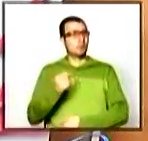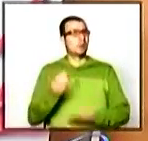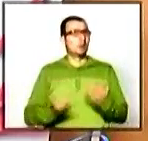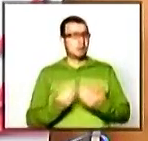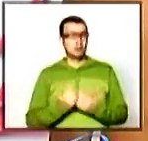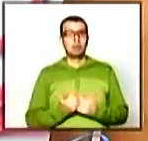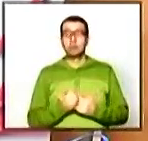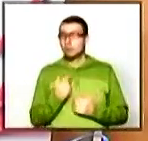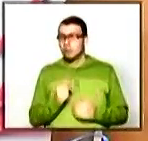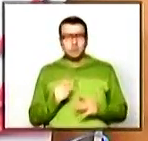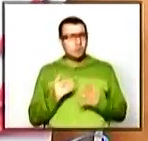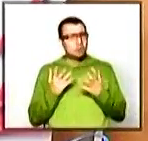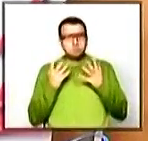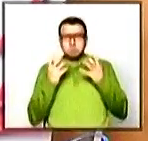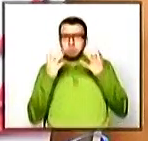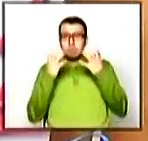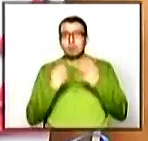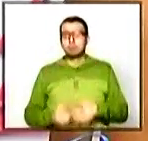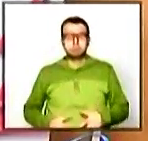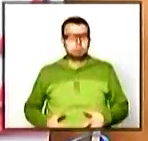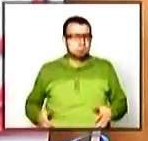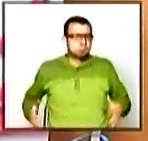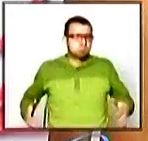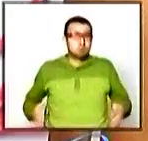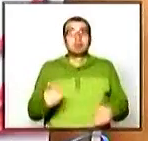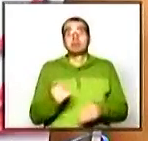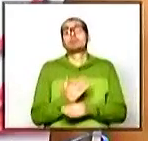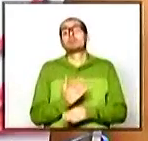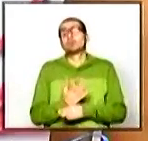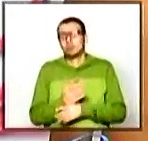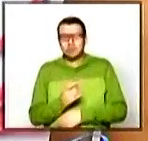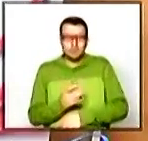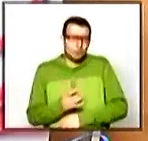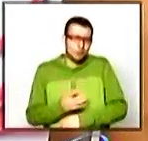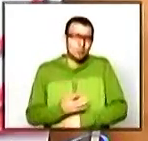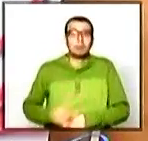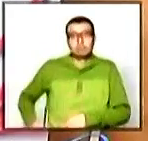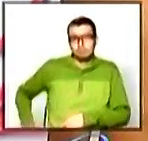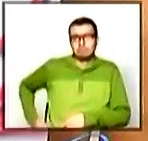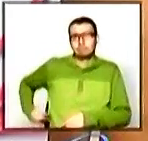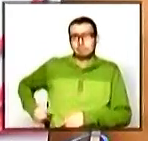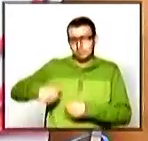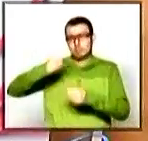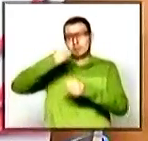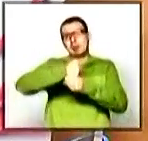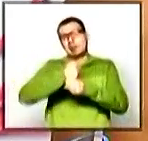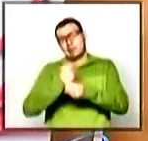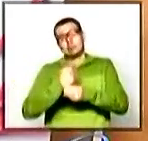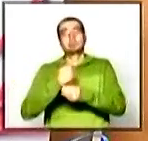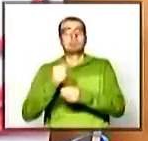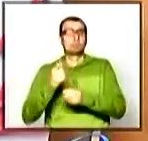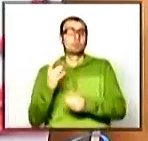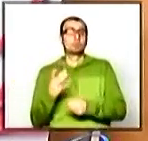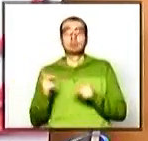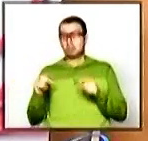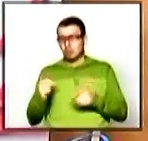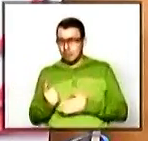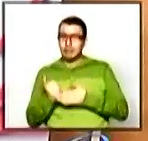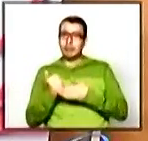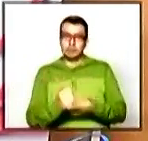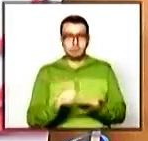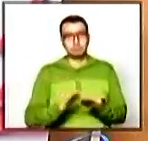generar inflamación, va a generar dolor y va a generar también que haya una contractura vertebral. Entonces, venimos también a trabajar sobre todo